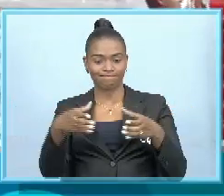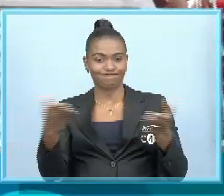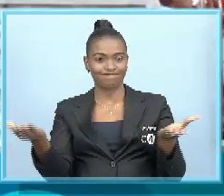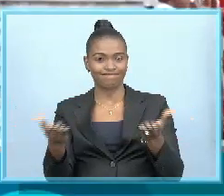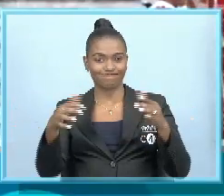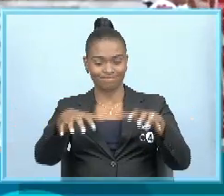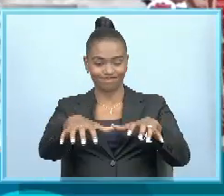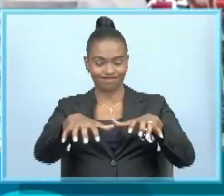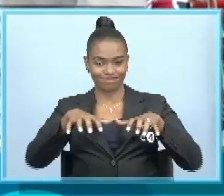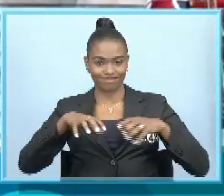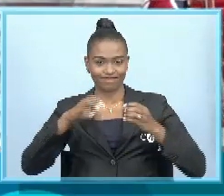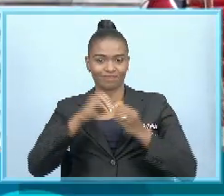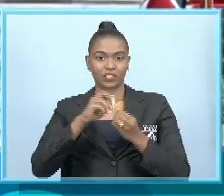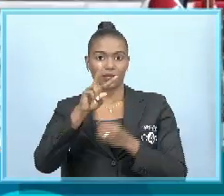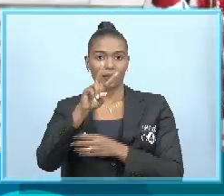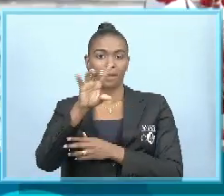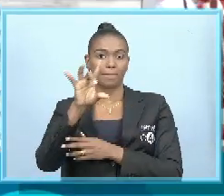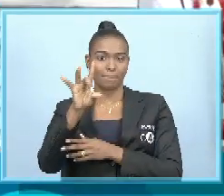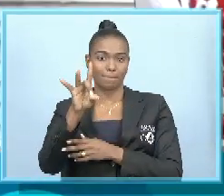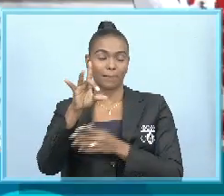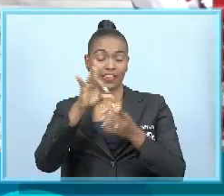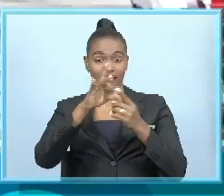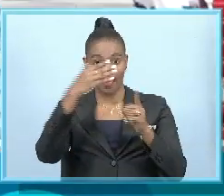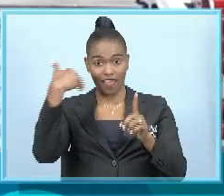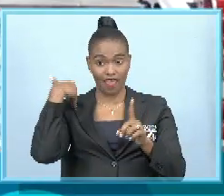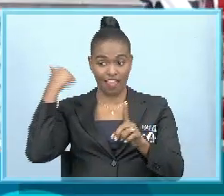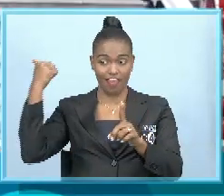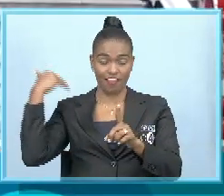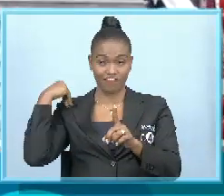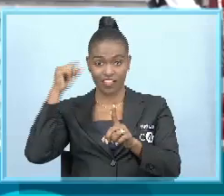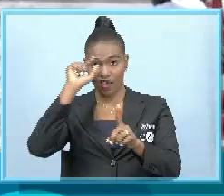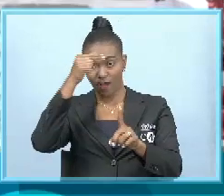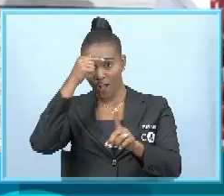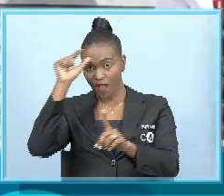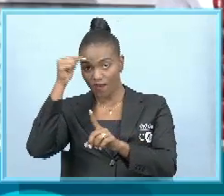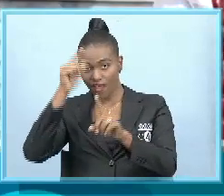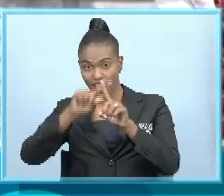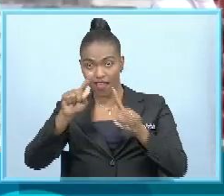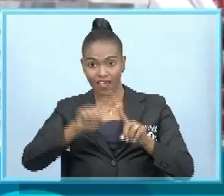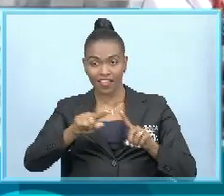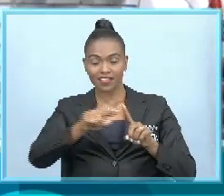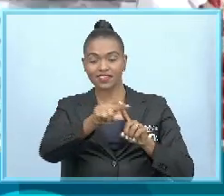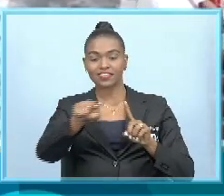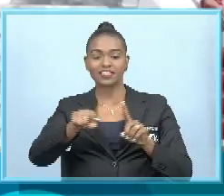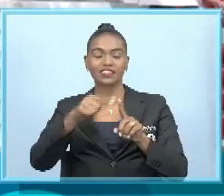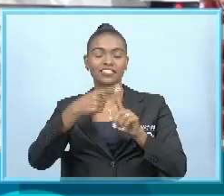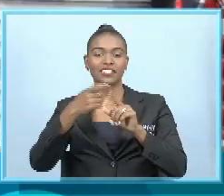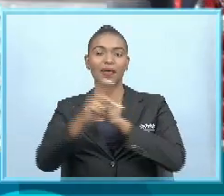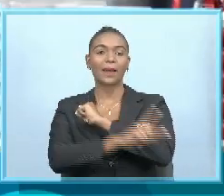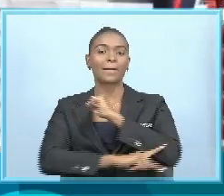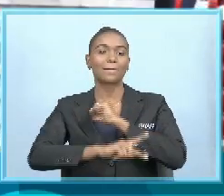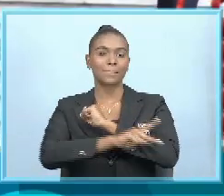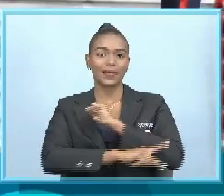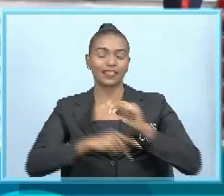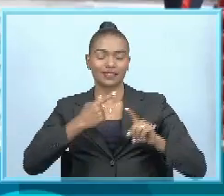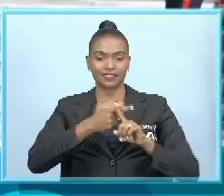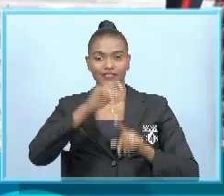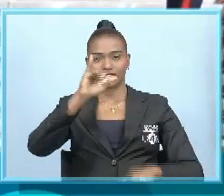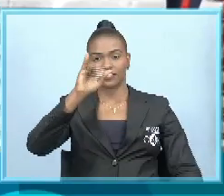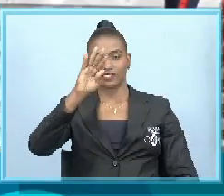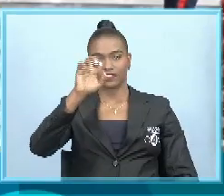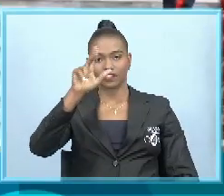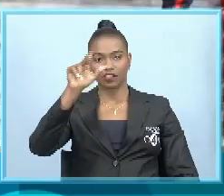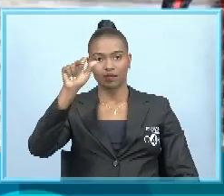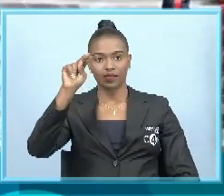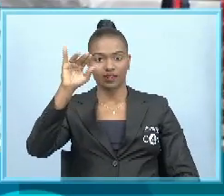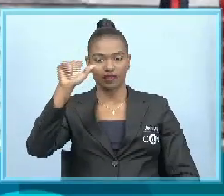la 28ª cumbre de jefes y jefas de Estado y de Gobierno de los países iberoamericanos.